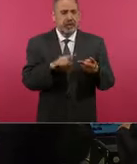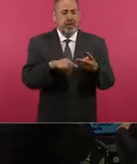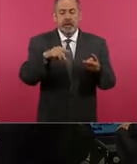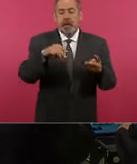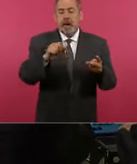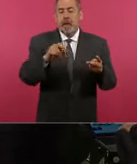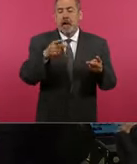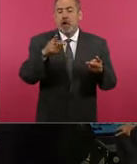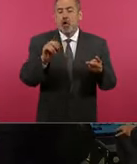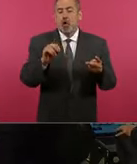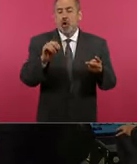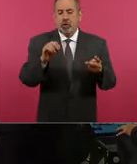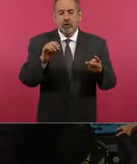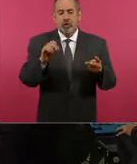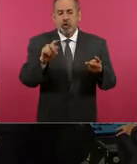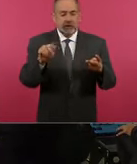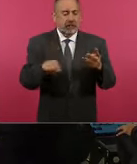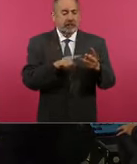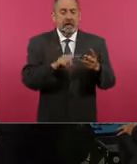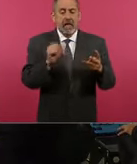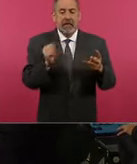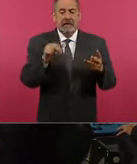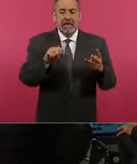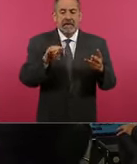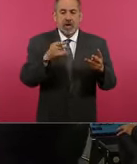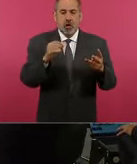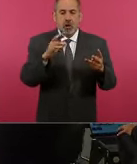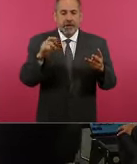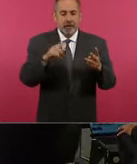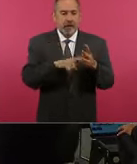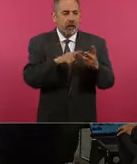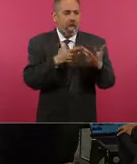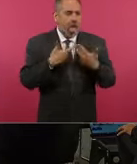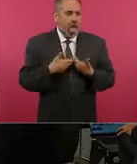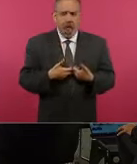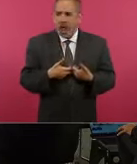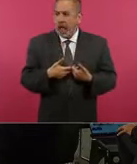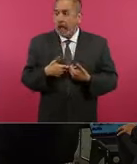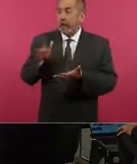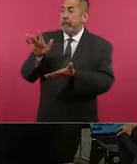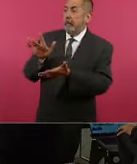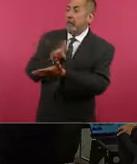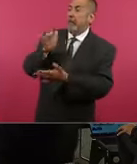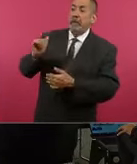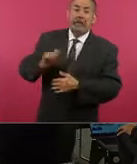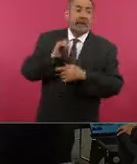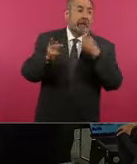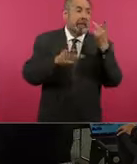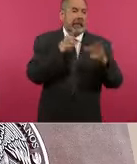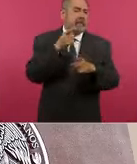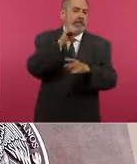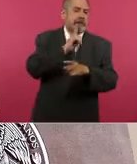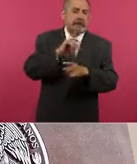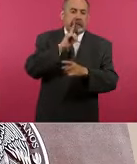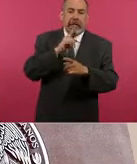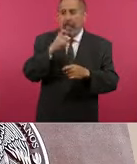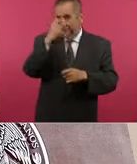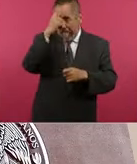y al diputado Santiago Krill. Como andan medios desinflados, se agarran de cualquier cosa, aunque sea mentira, para